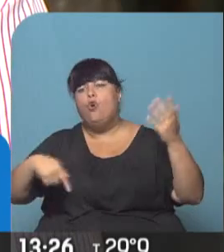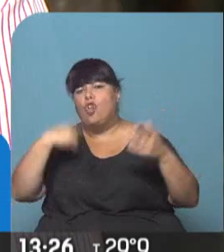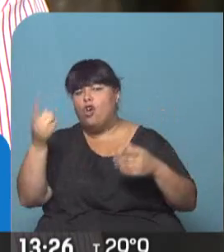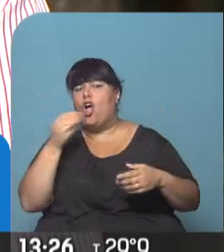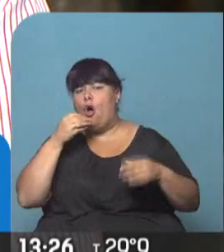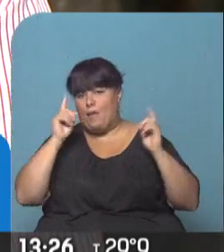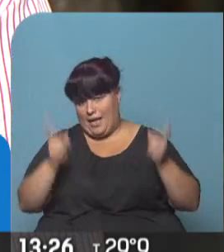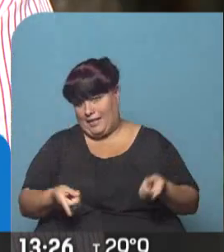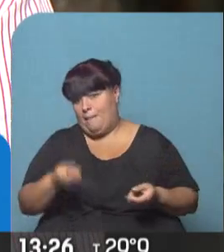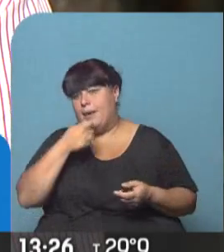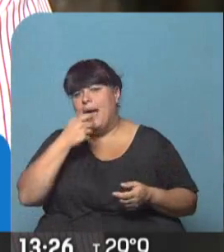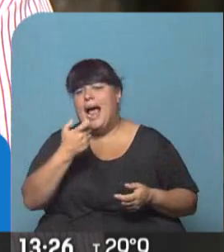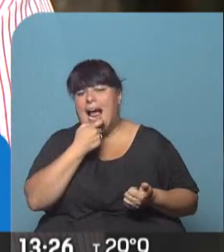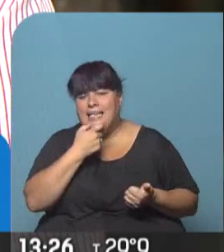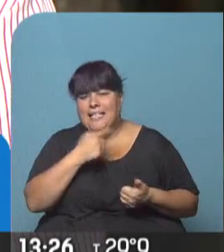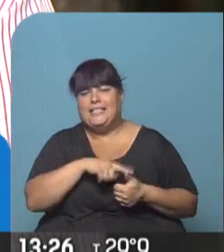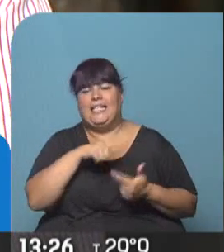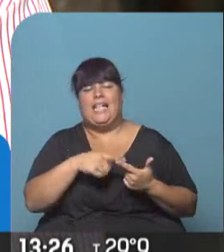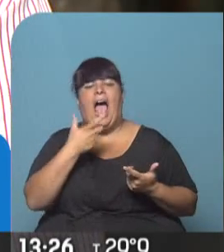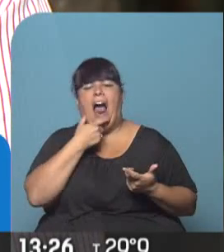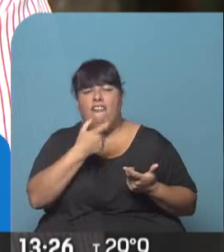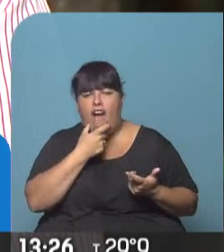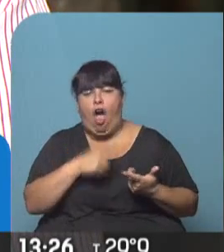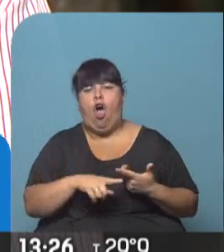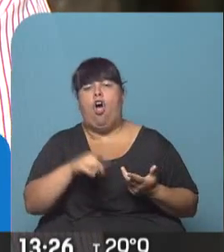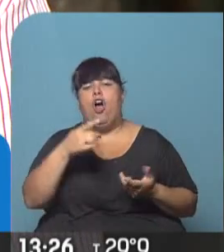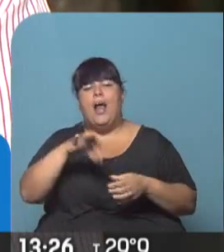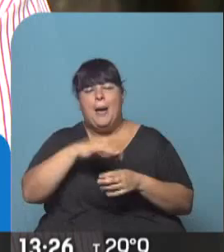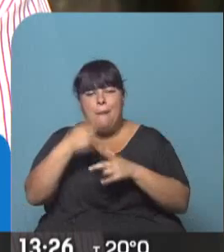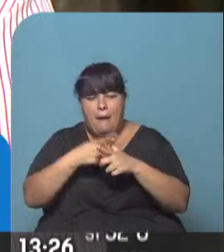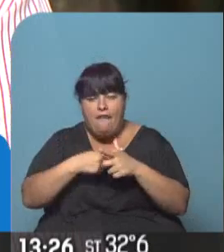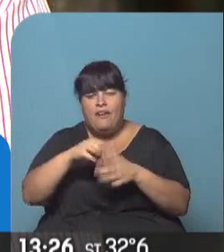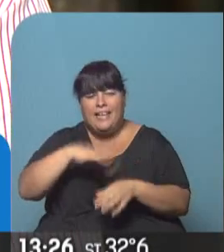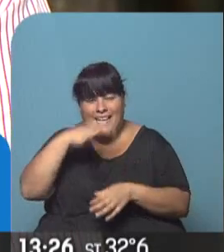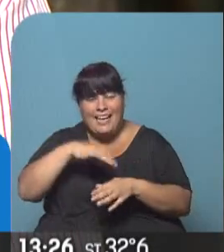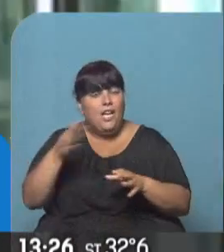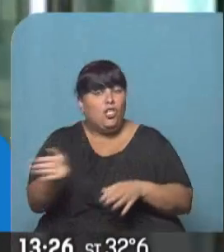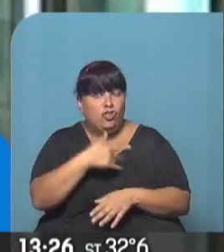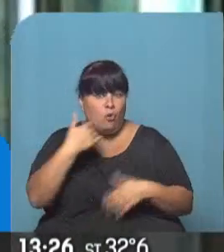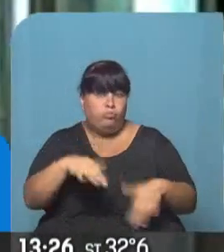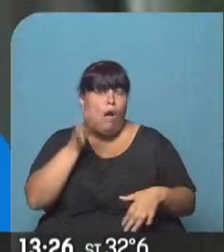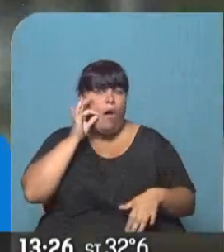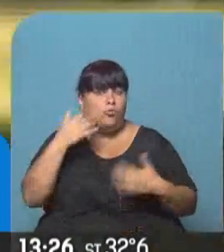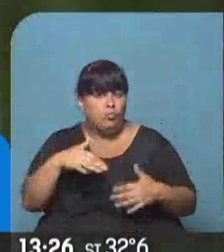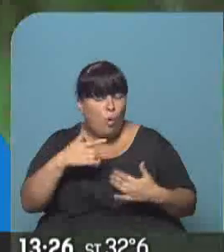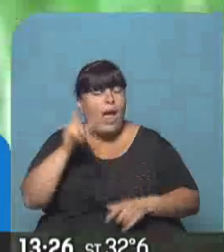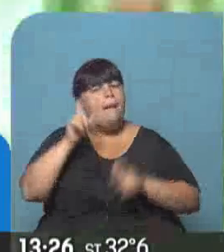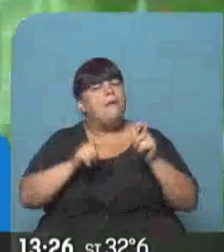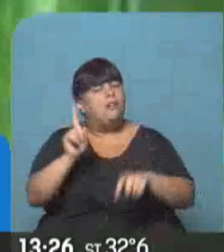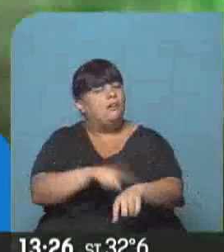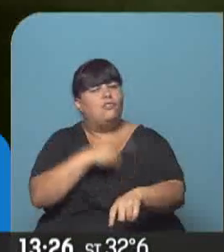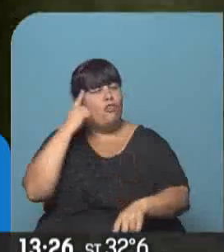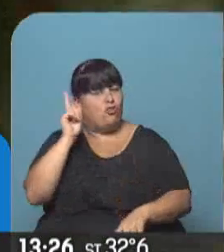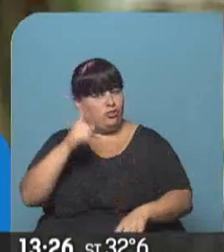alimentos como galletitas alfajores snacks que tienen una enorme cantidad de azúcar y que la gente habitualmente